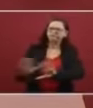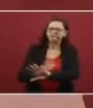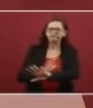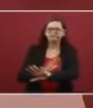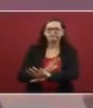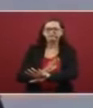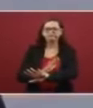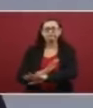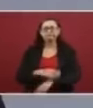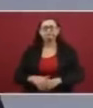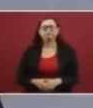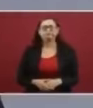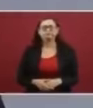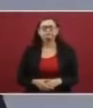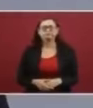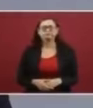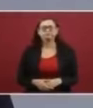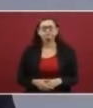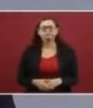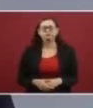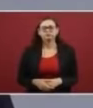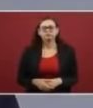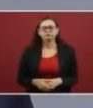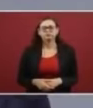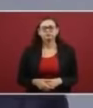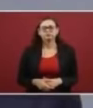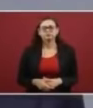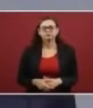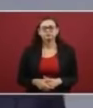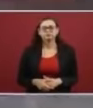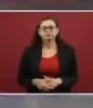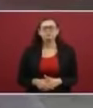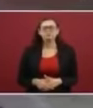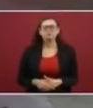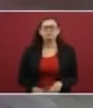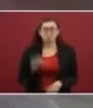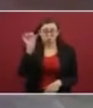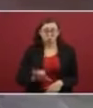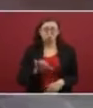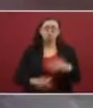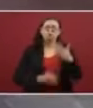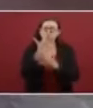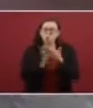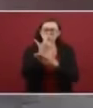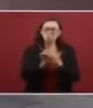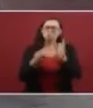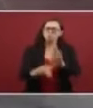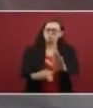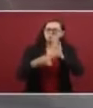una estructura piramidal. Abajo una enorme base que sostenía todo lo demás, y esa base